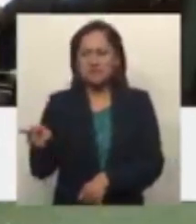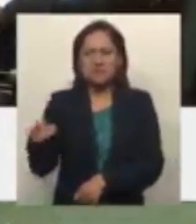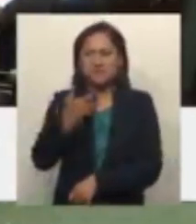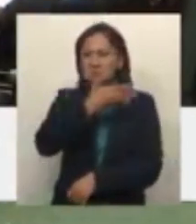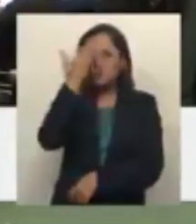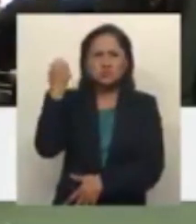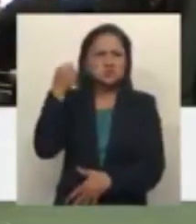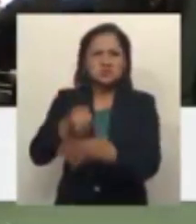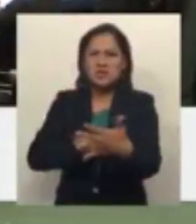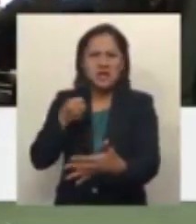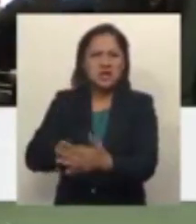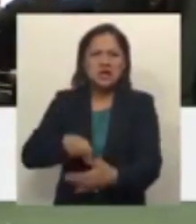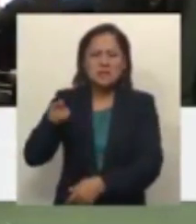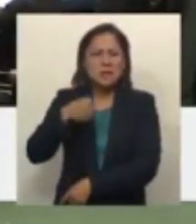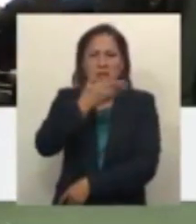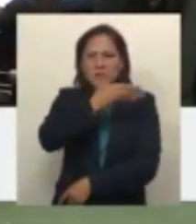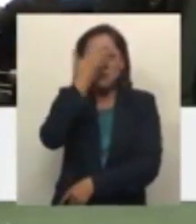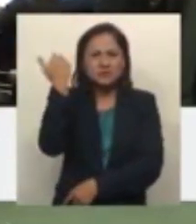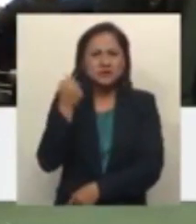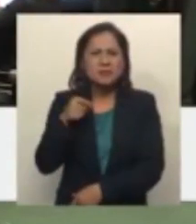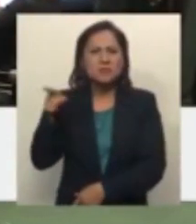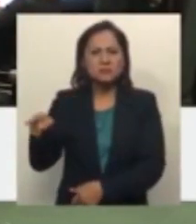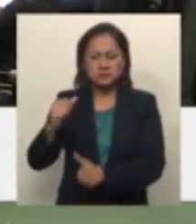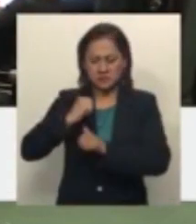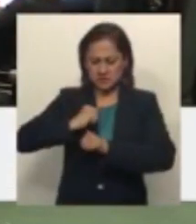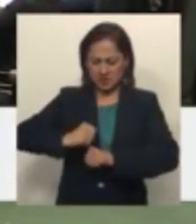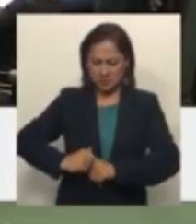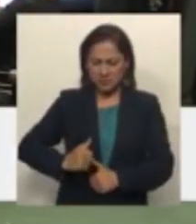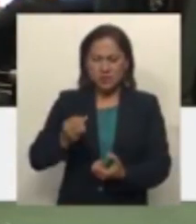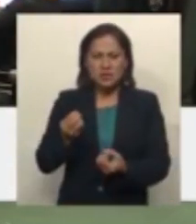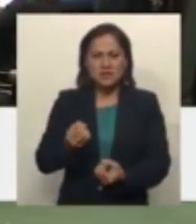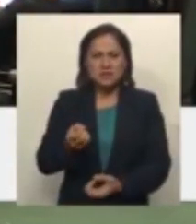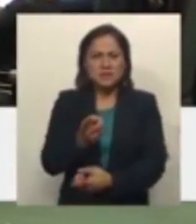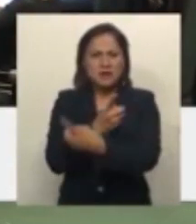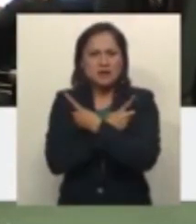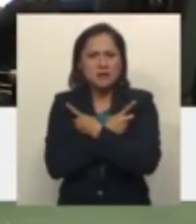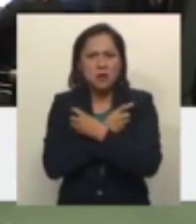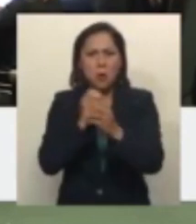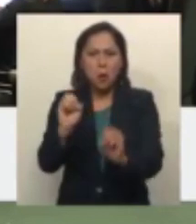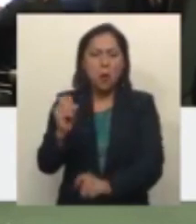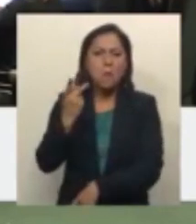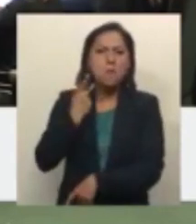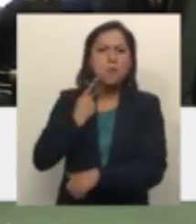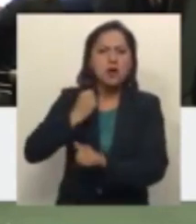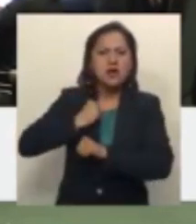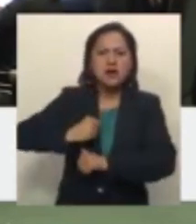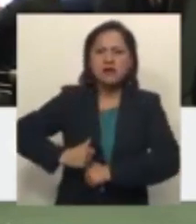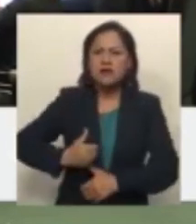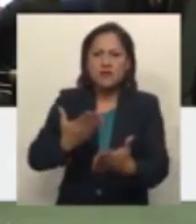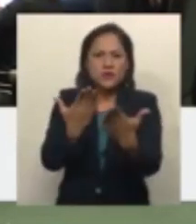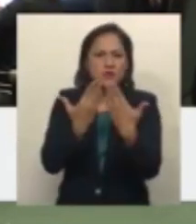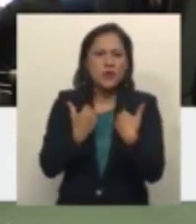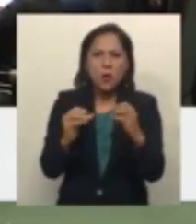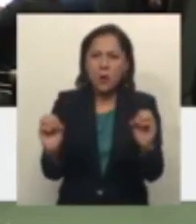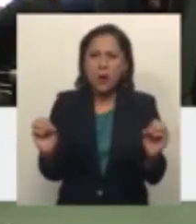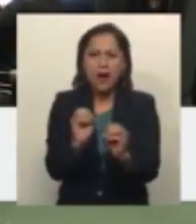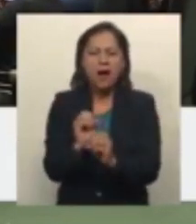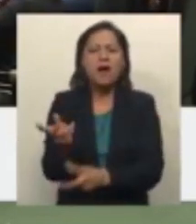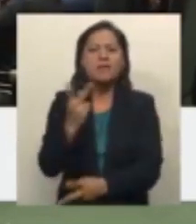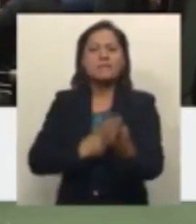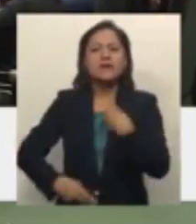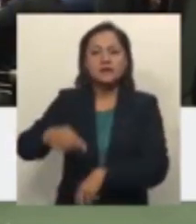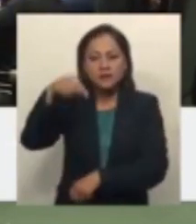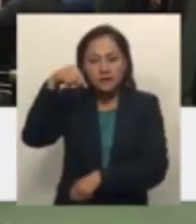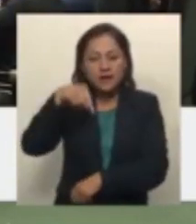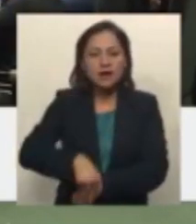saben, no tienen ninguna autoridad moral ni ninguna autoridad política para venir a sostener aquí uno solo